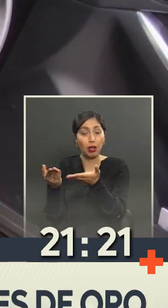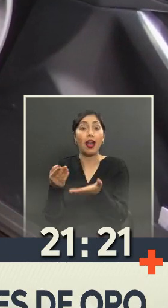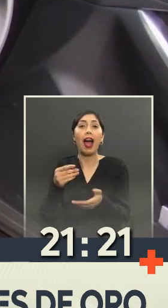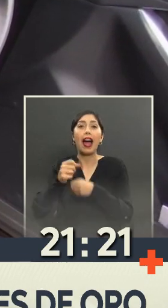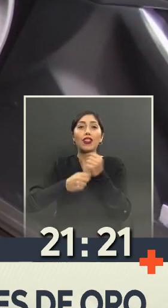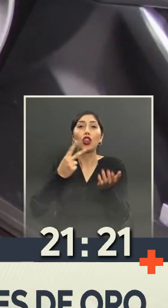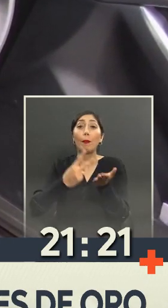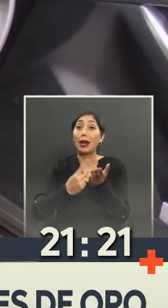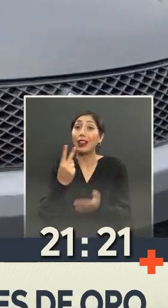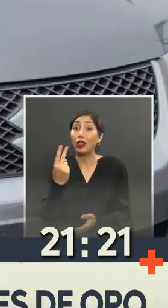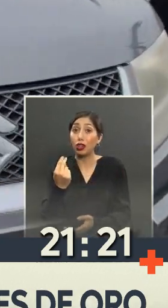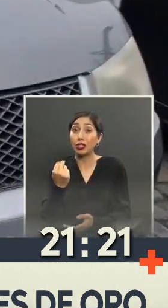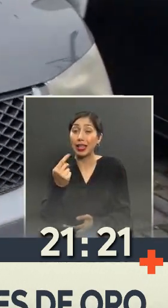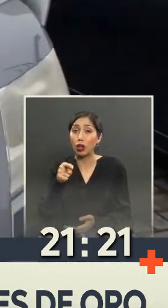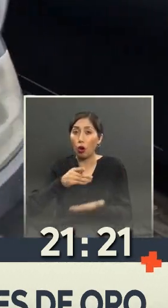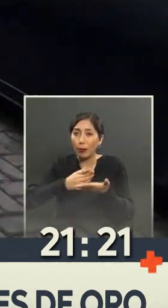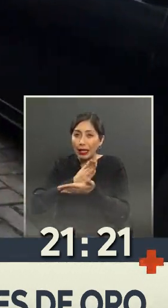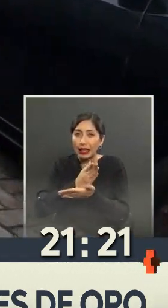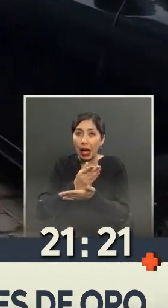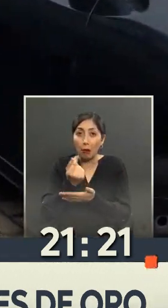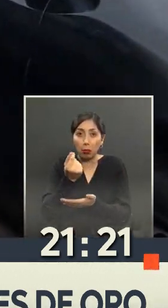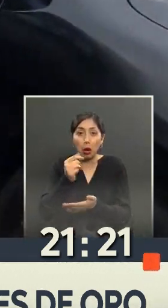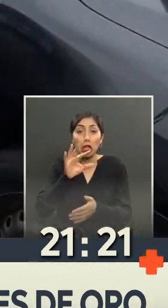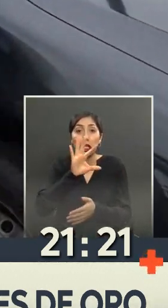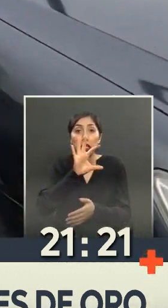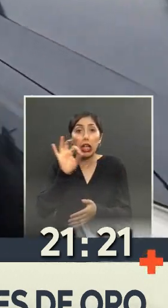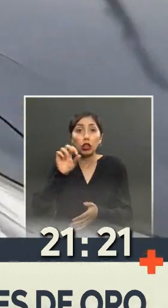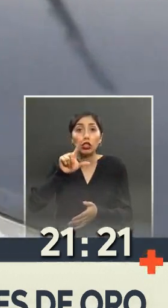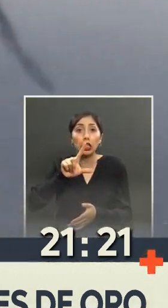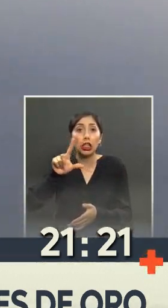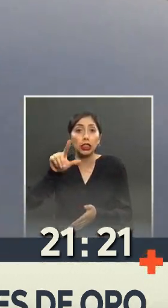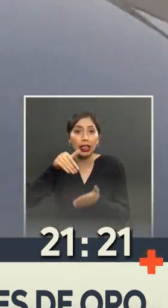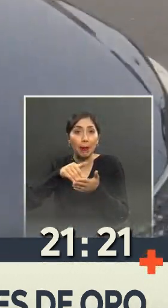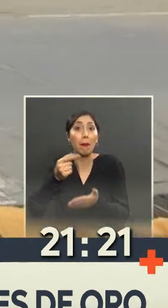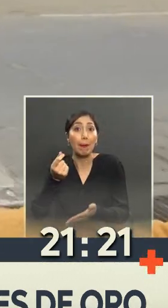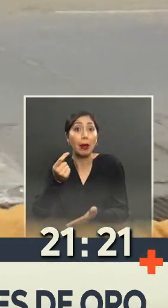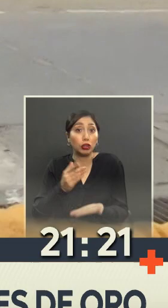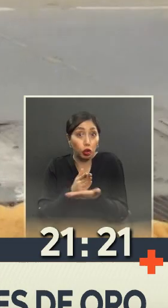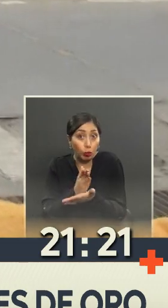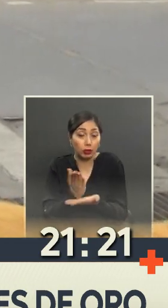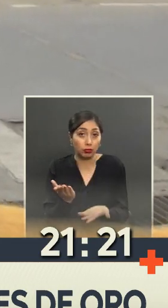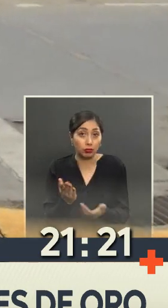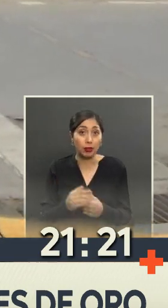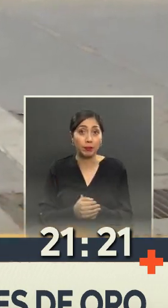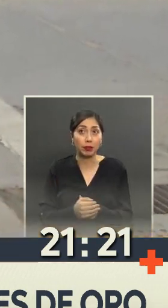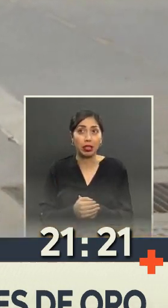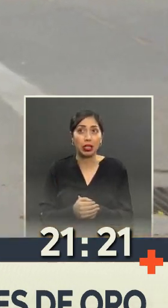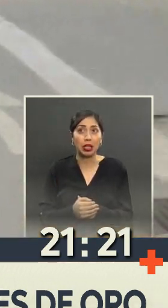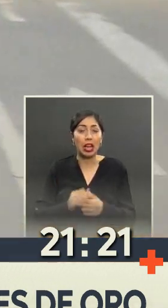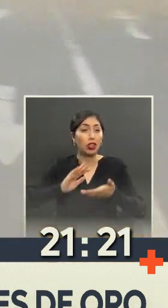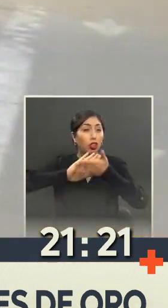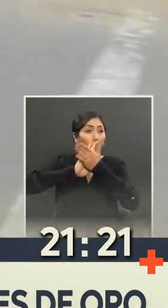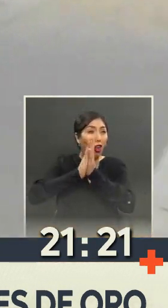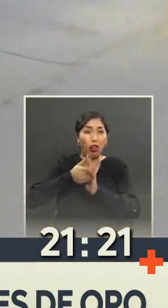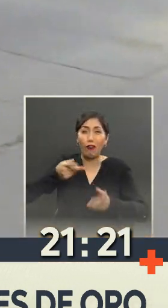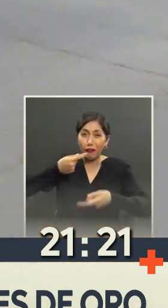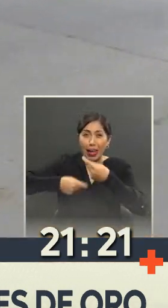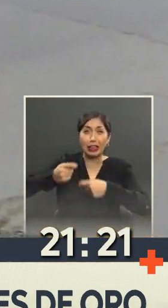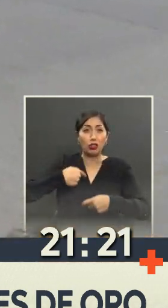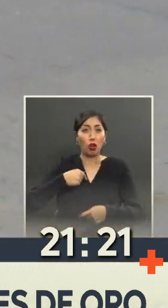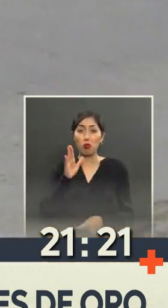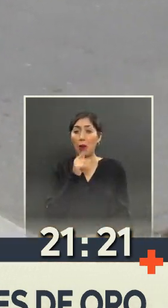y que parten desde un valor de 577 mil pesos que rematen todo lo que sea no tengo un peso para nada